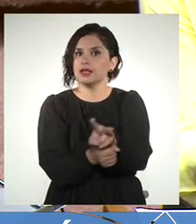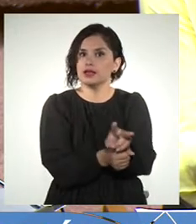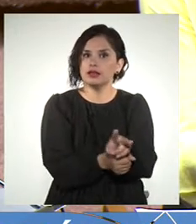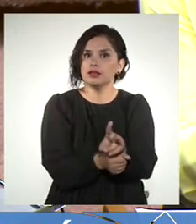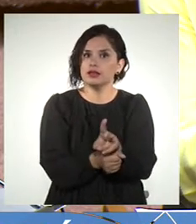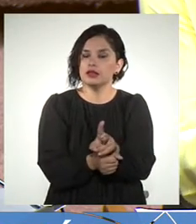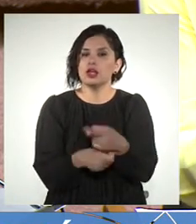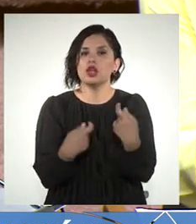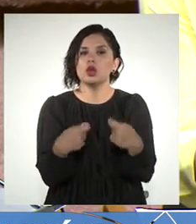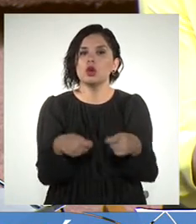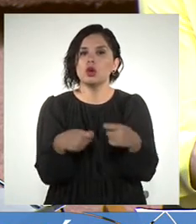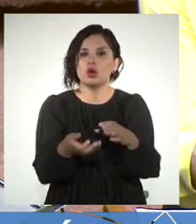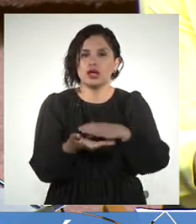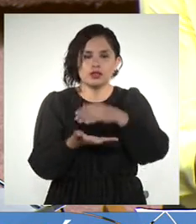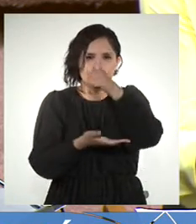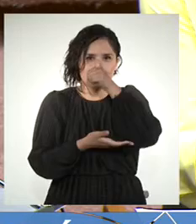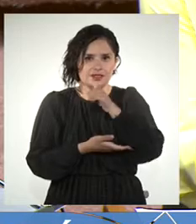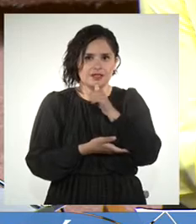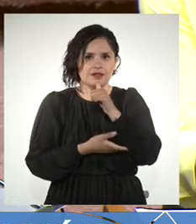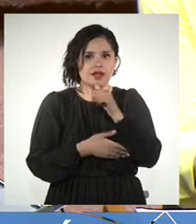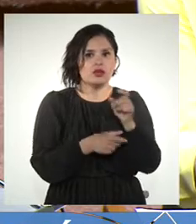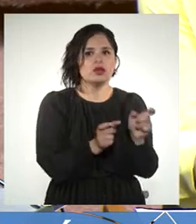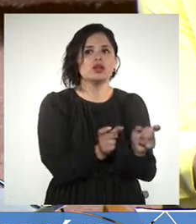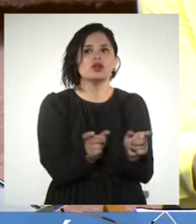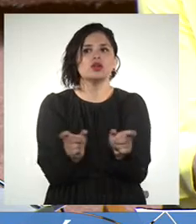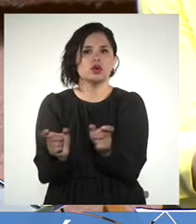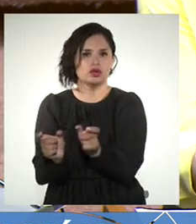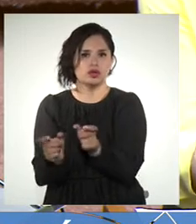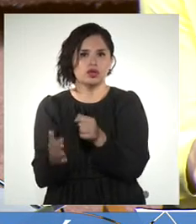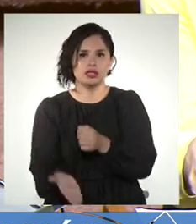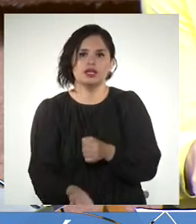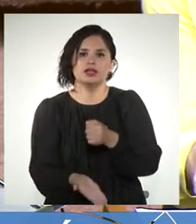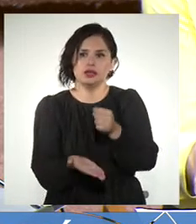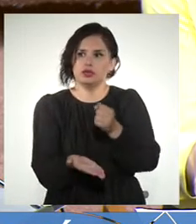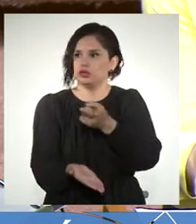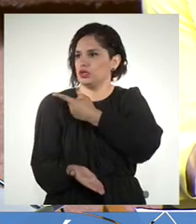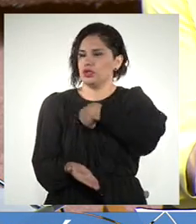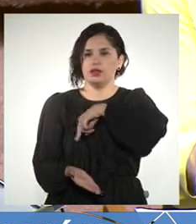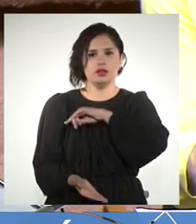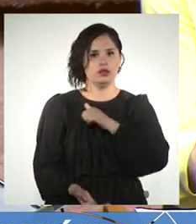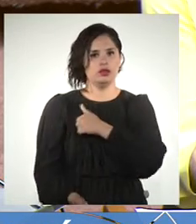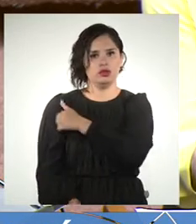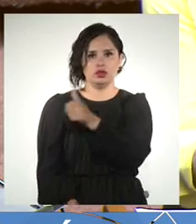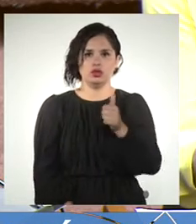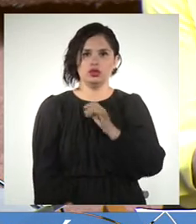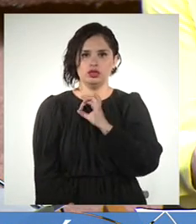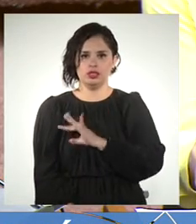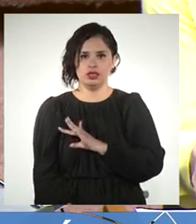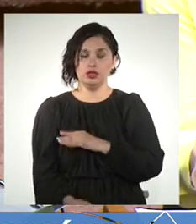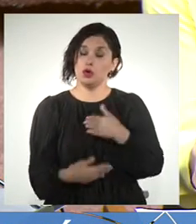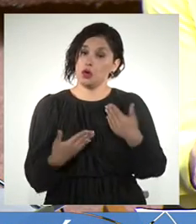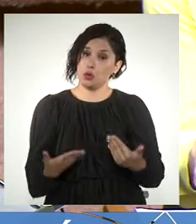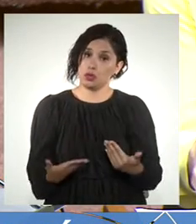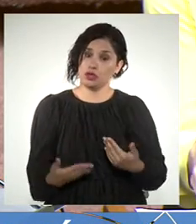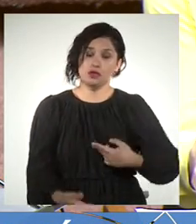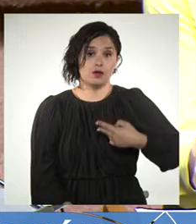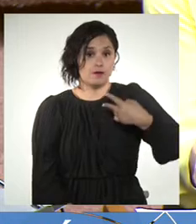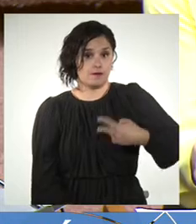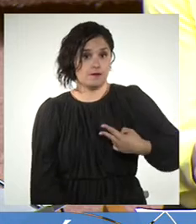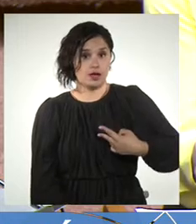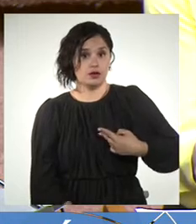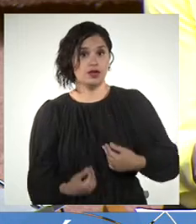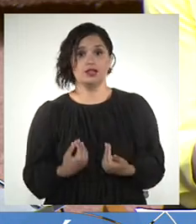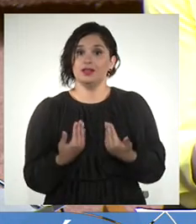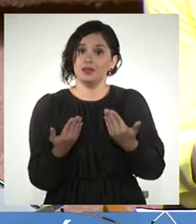en definitiva, en el control de recursos que nos pertenecen a todos los chilenos. Y es por eso que, valorando la disposición al diálogo